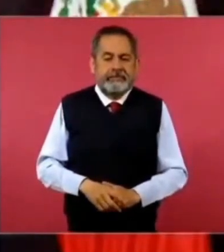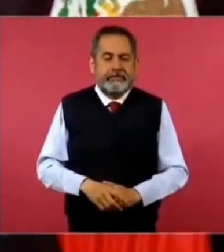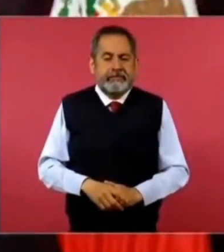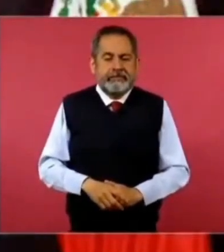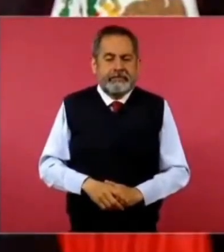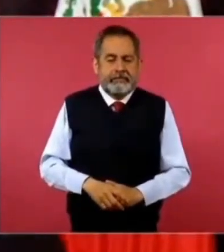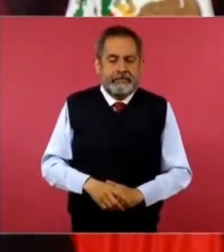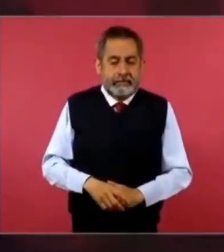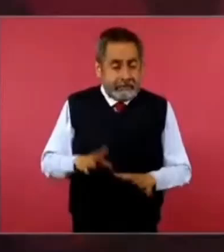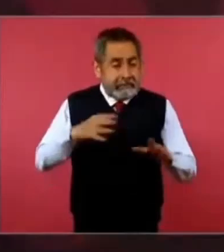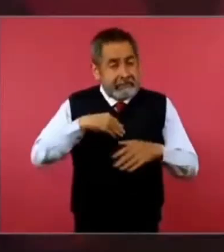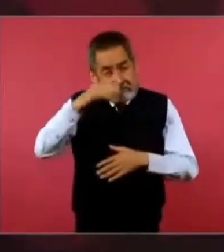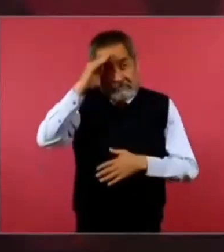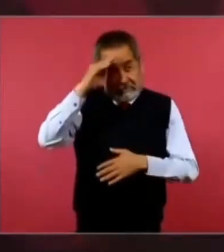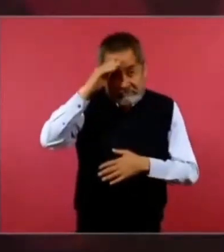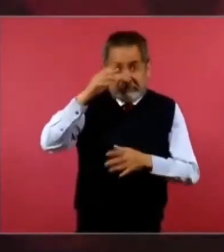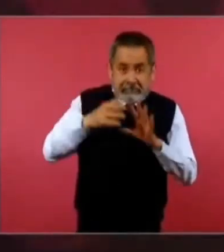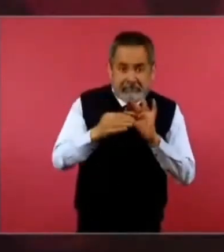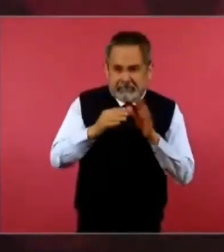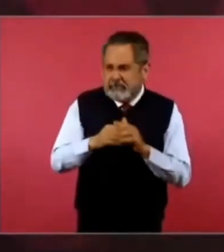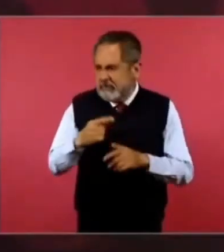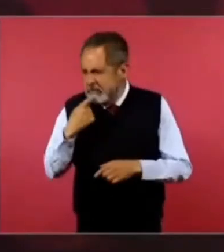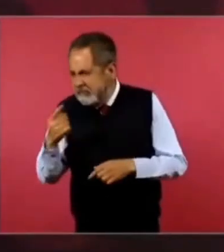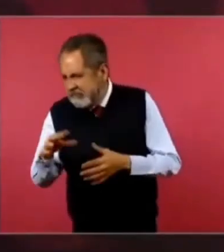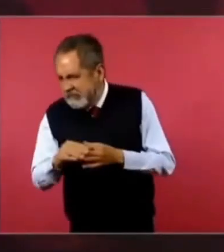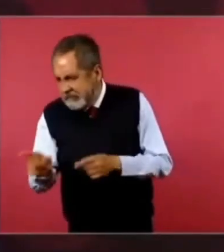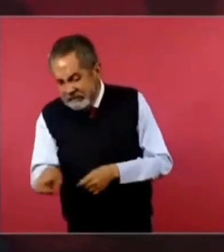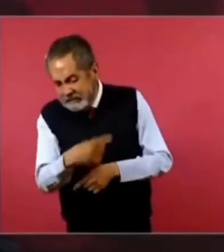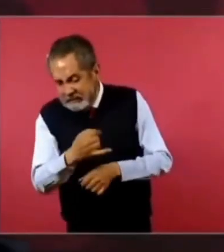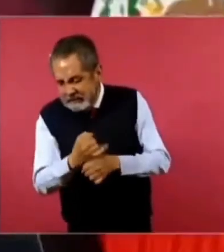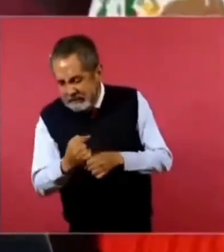Ya parece que voy a andar yo diciéndole